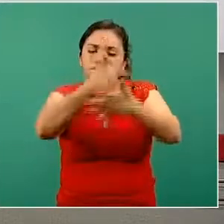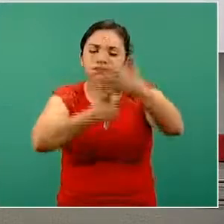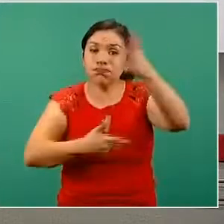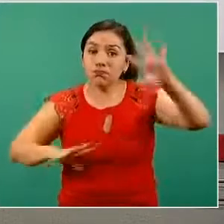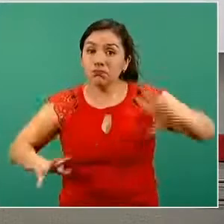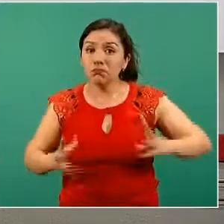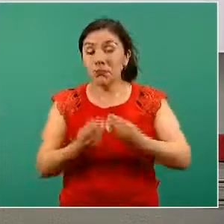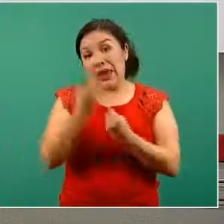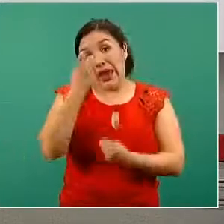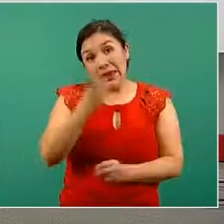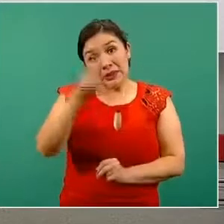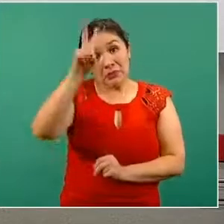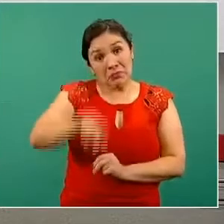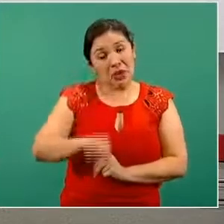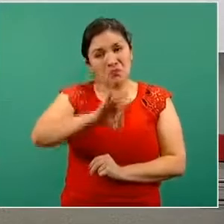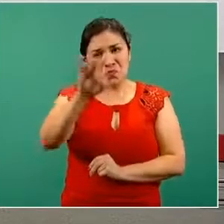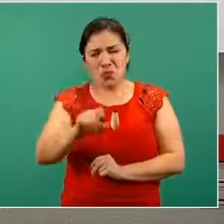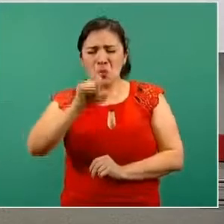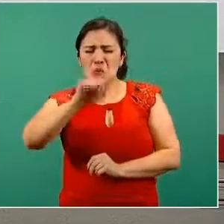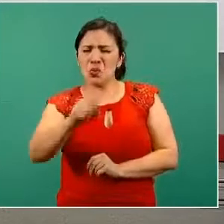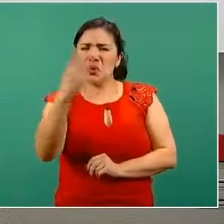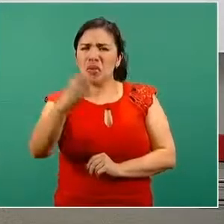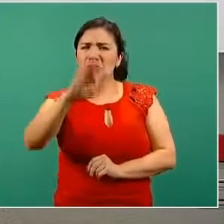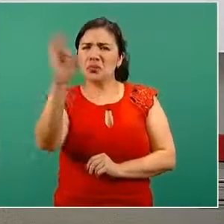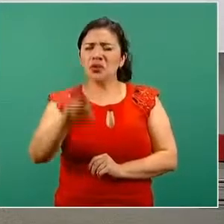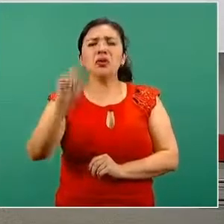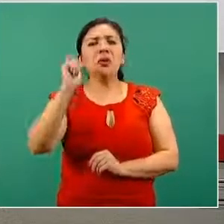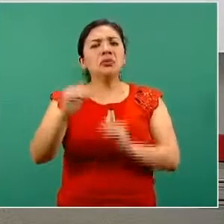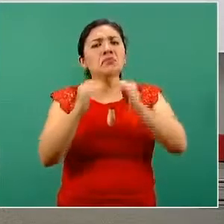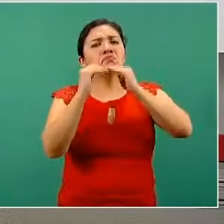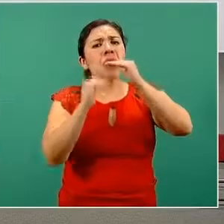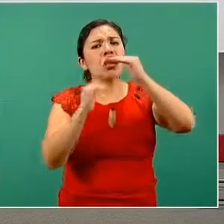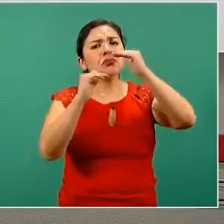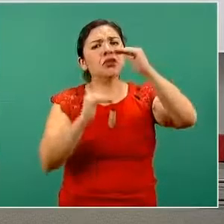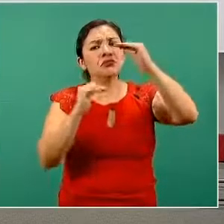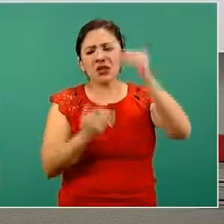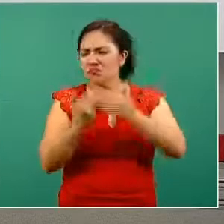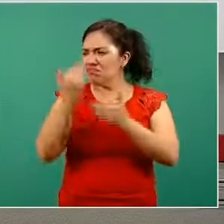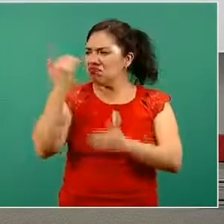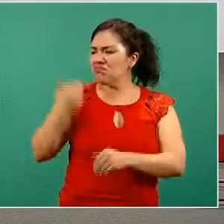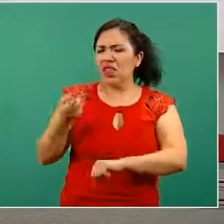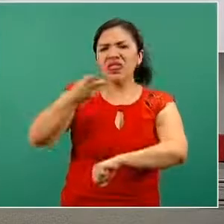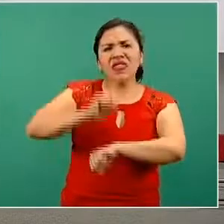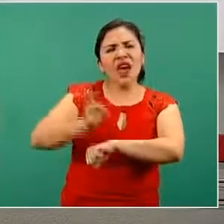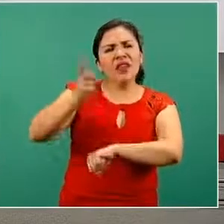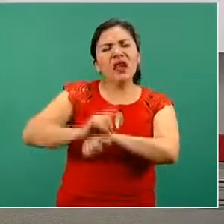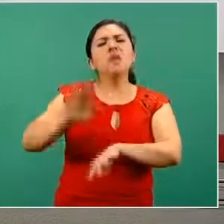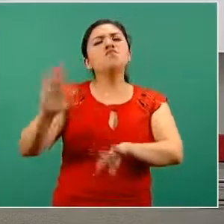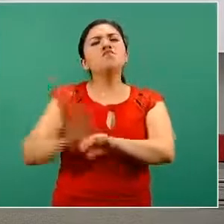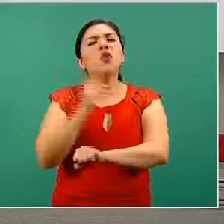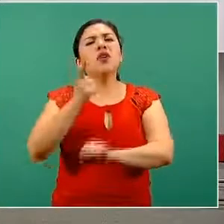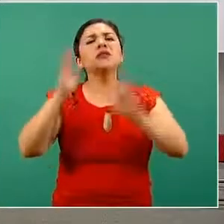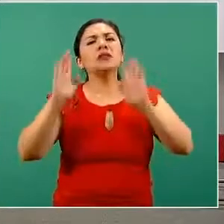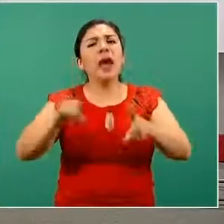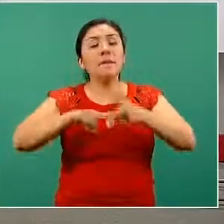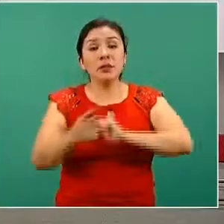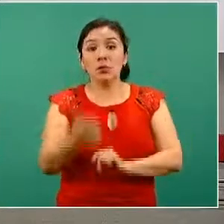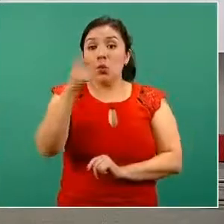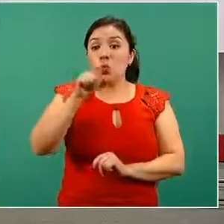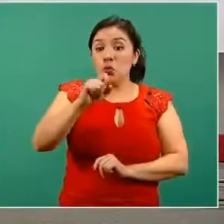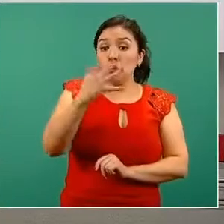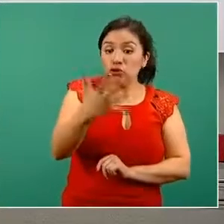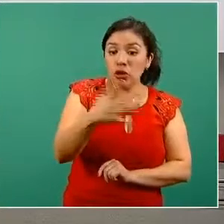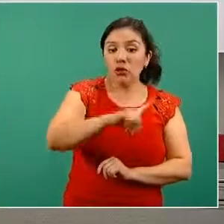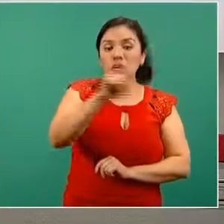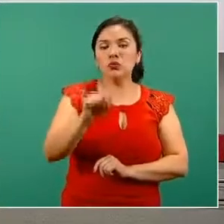aplicado, lo cual pues es un porcentaje que inclusive ha disminuido en últimos días, ya que habíamos empezado en 0.5, luego